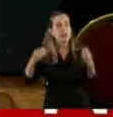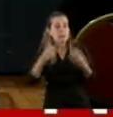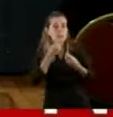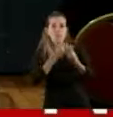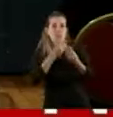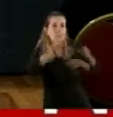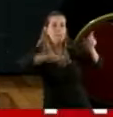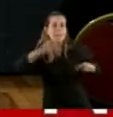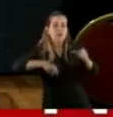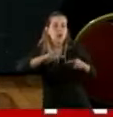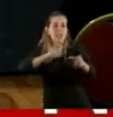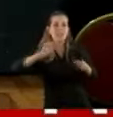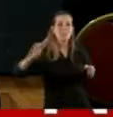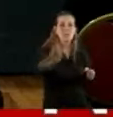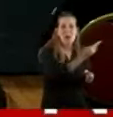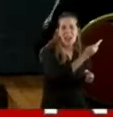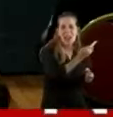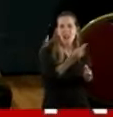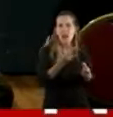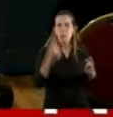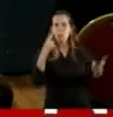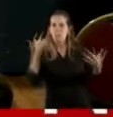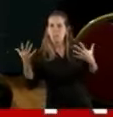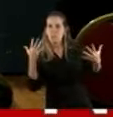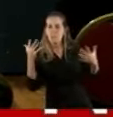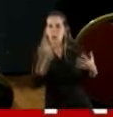inocentes. ¿Cómo es ese contraste, ¿no? En